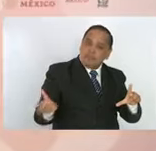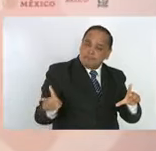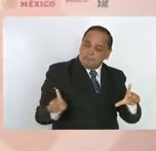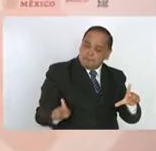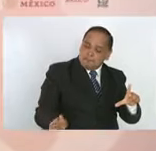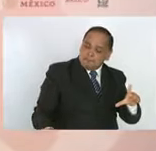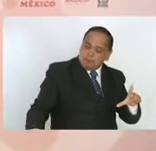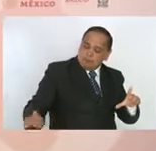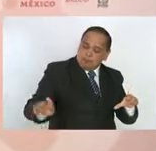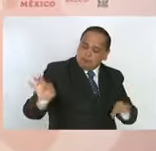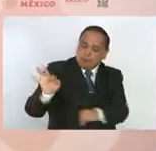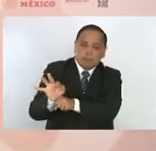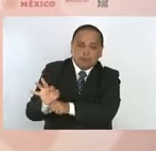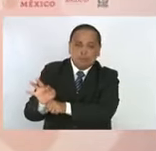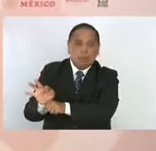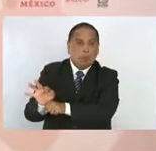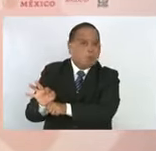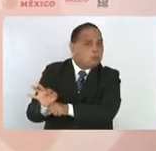de nuestro pueblo.